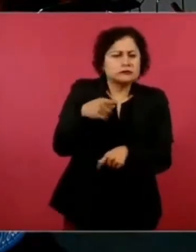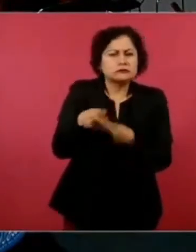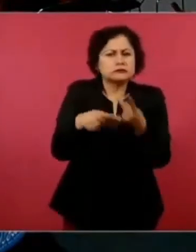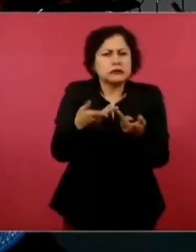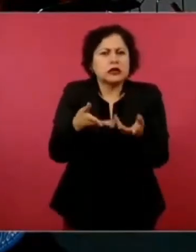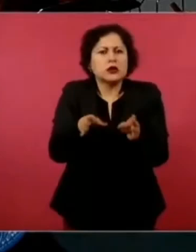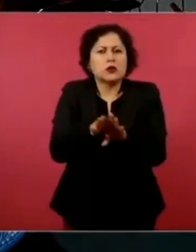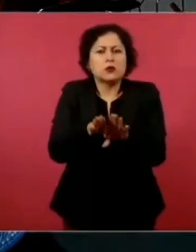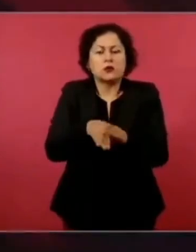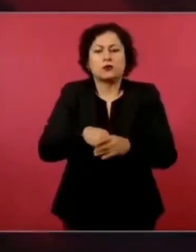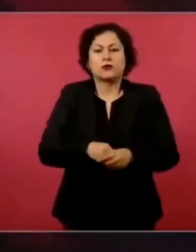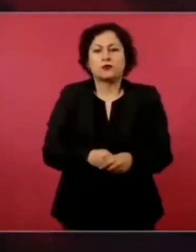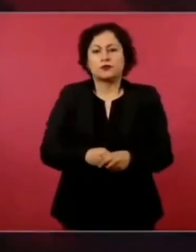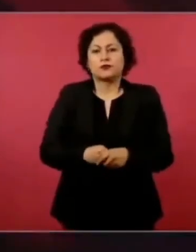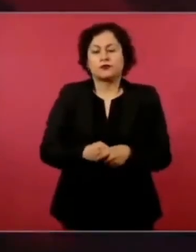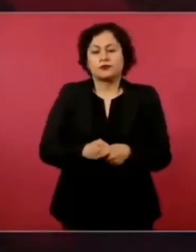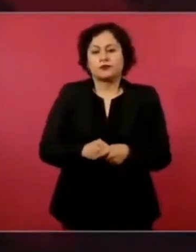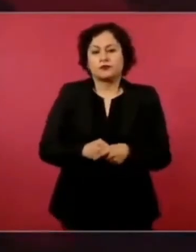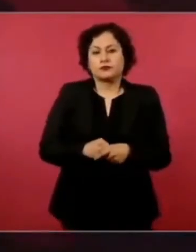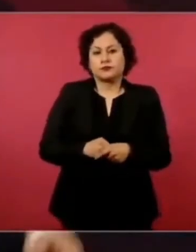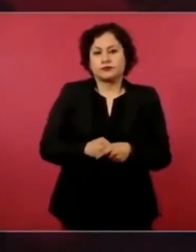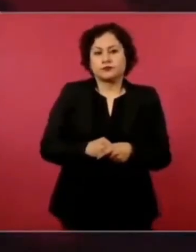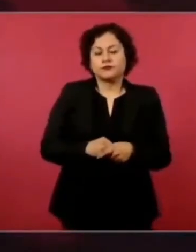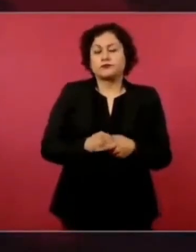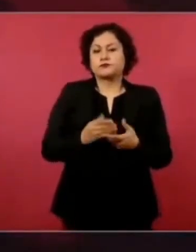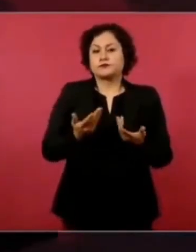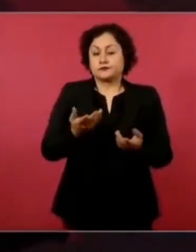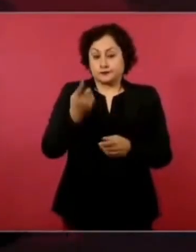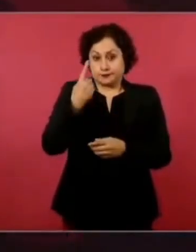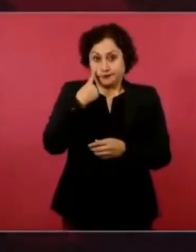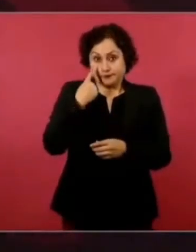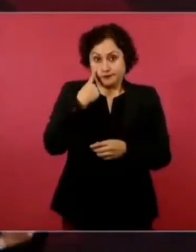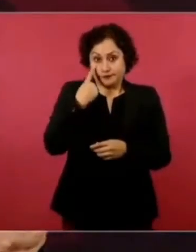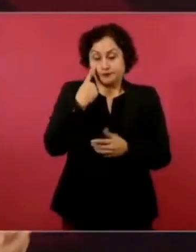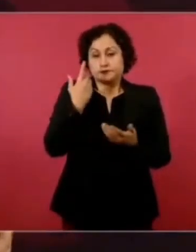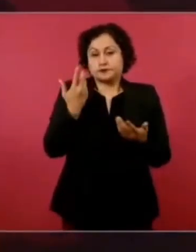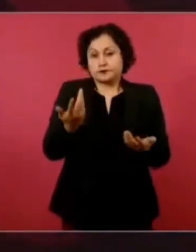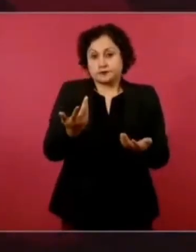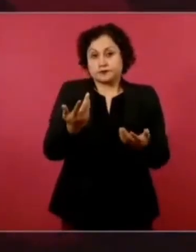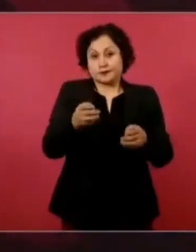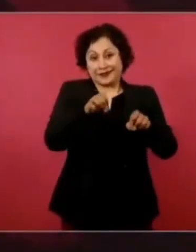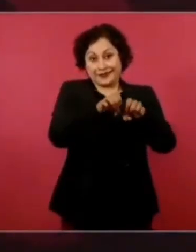Bueno, pues los adversarios nuestros,